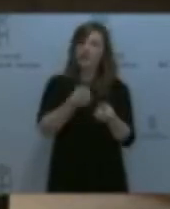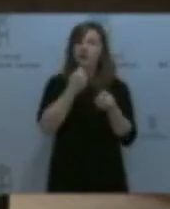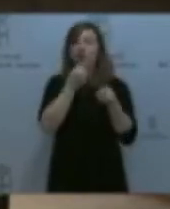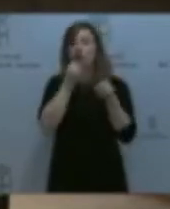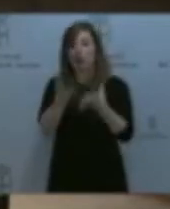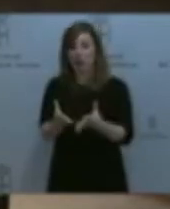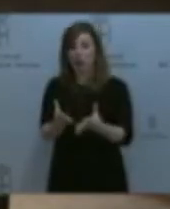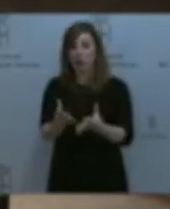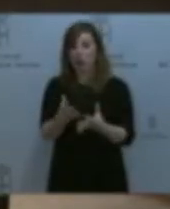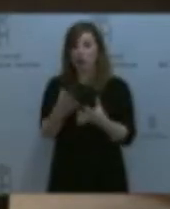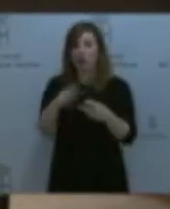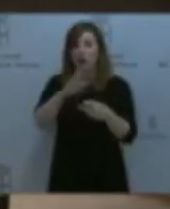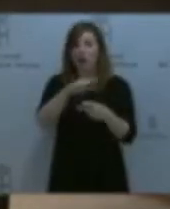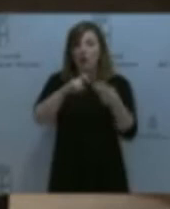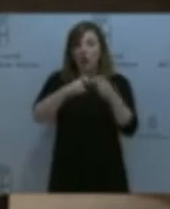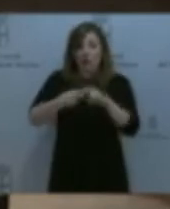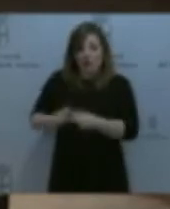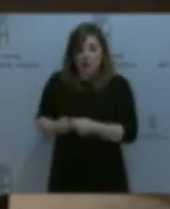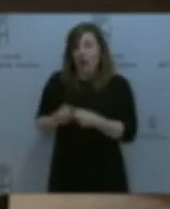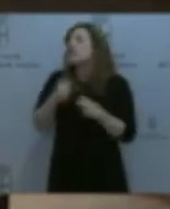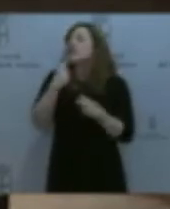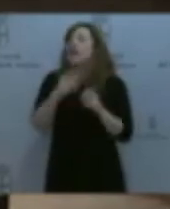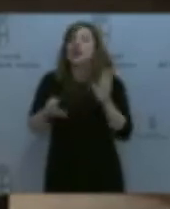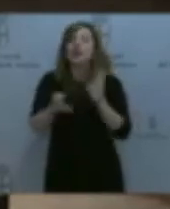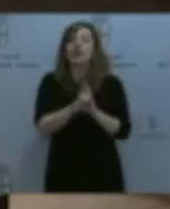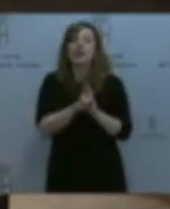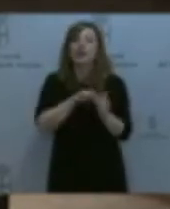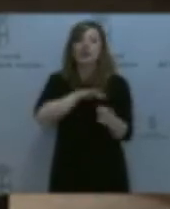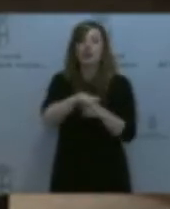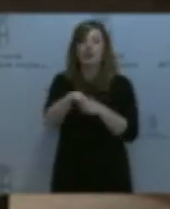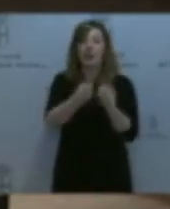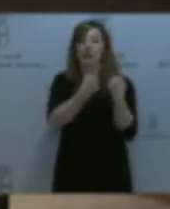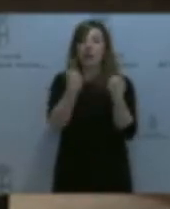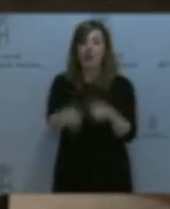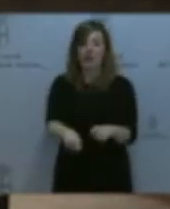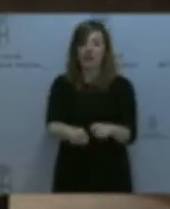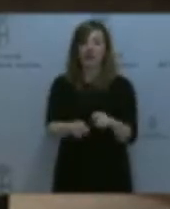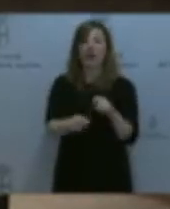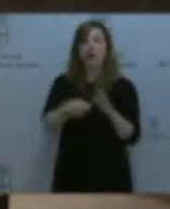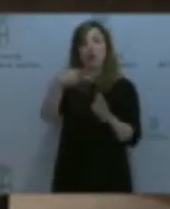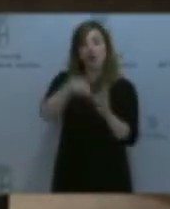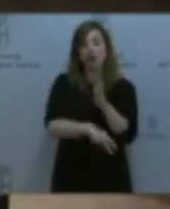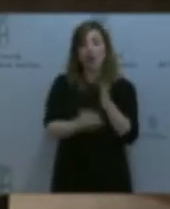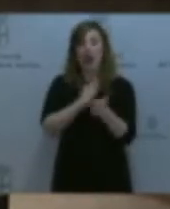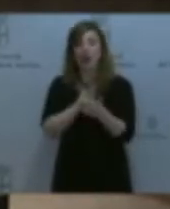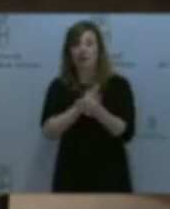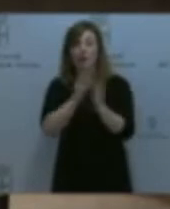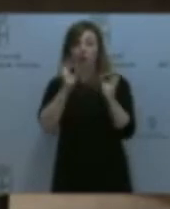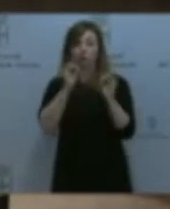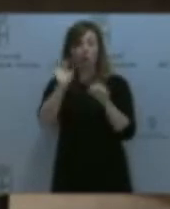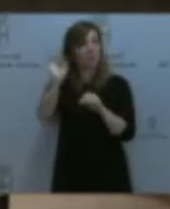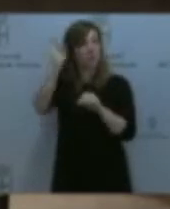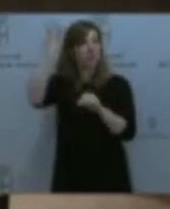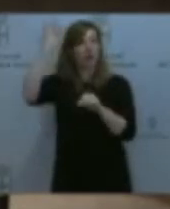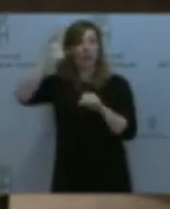a Bruselas. Constitucionalizaron de forma innecesaria una regla arbitraria que se habían inventado en otro